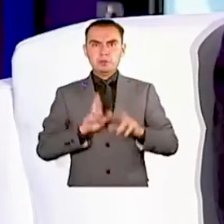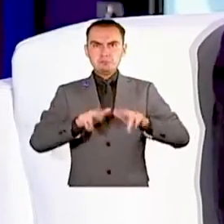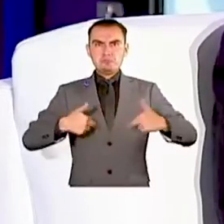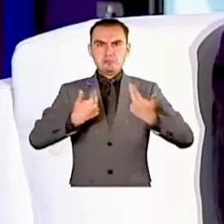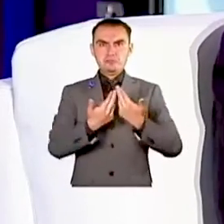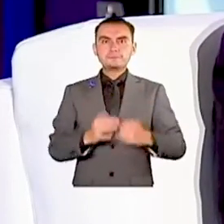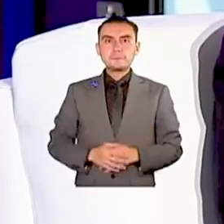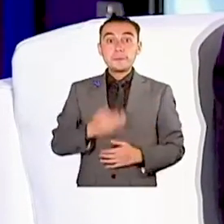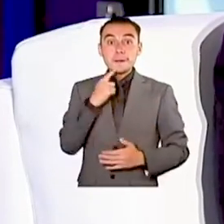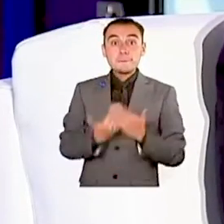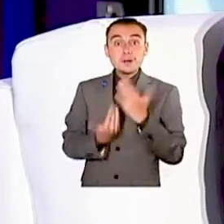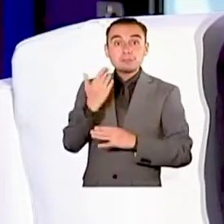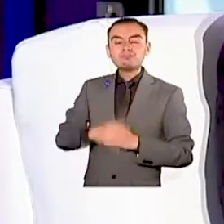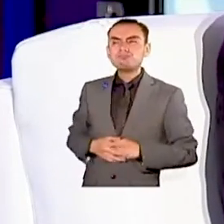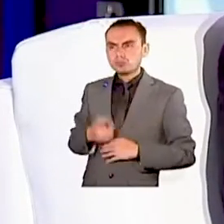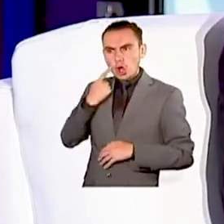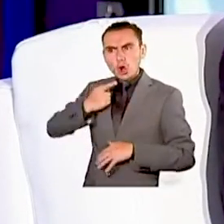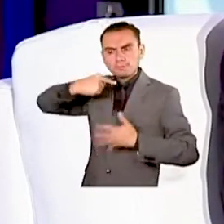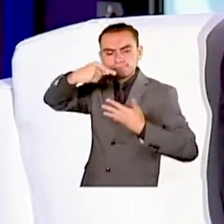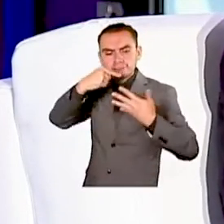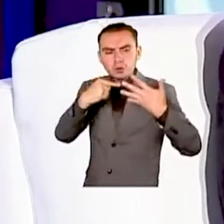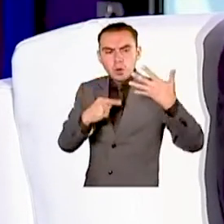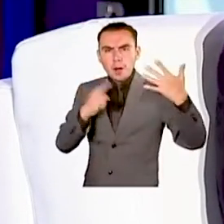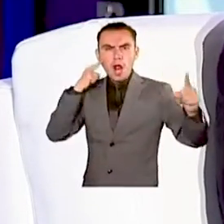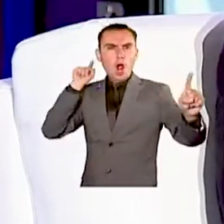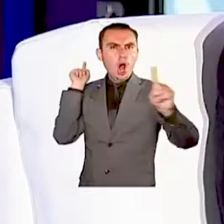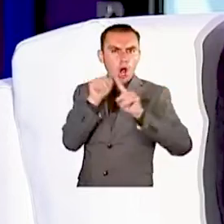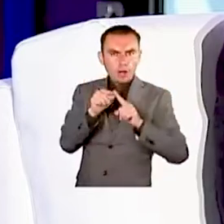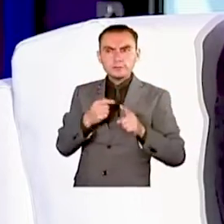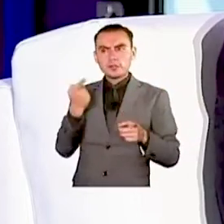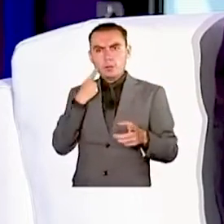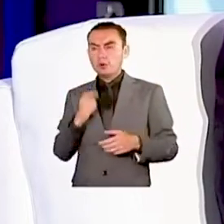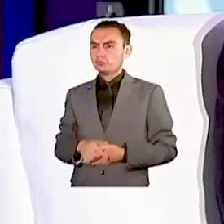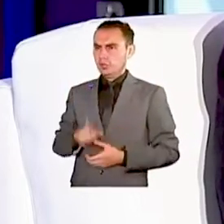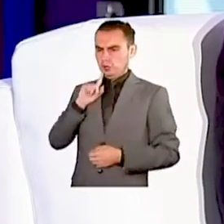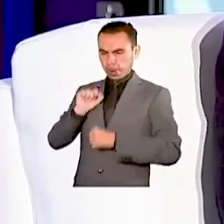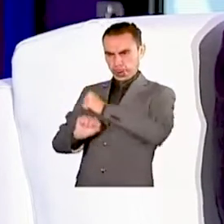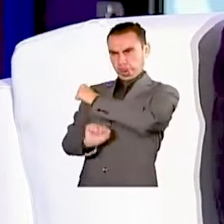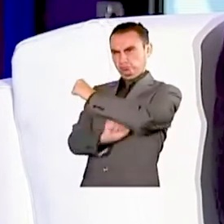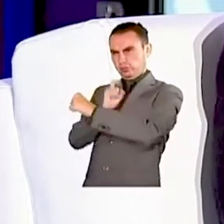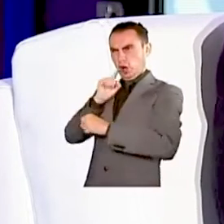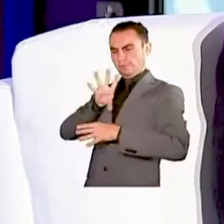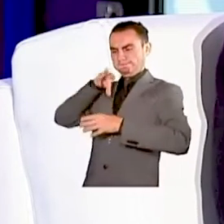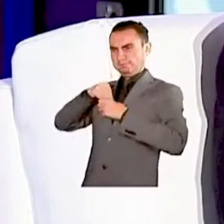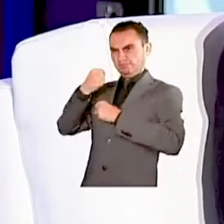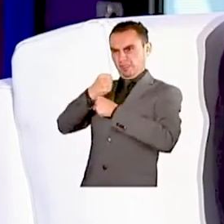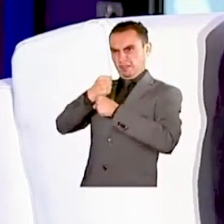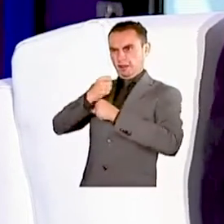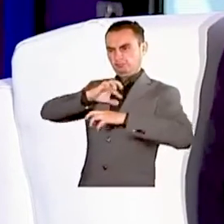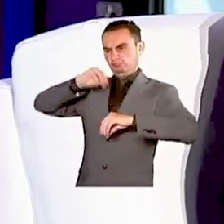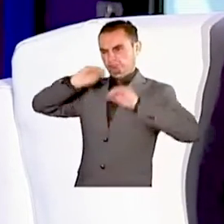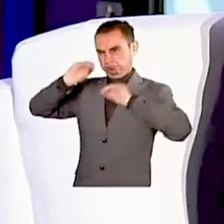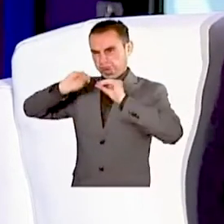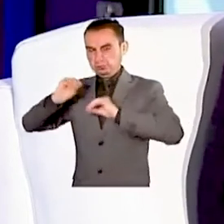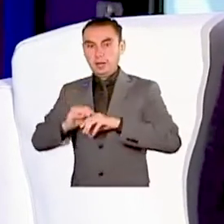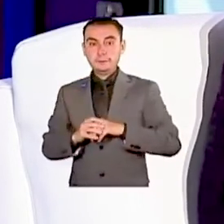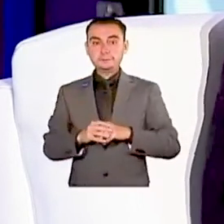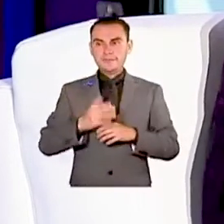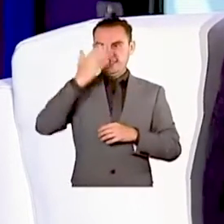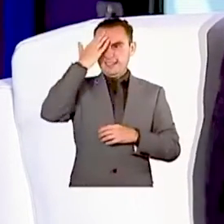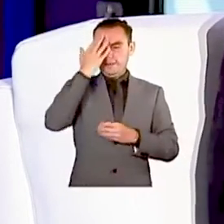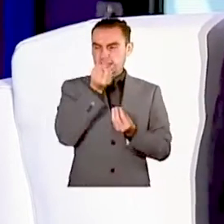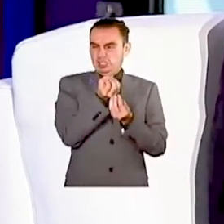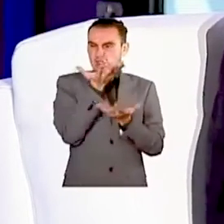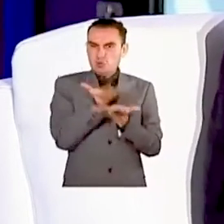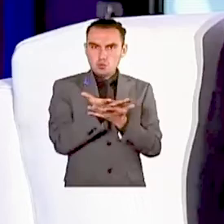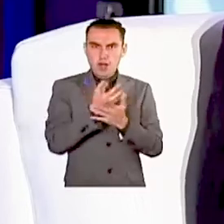metas trazadas por la institución. Allá se fortaleció el talento humano, se realizó un diagnóstico de infraestructura e